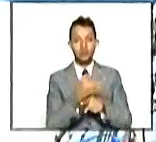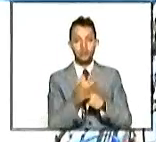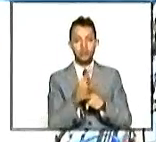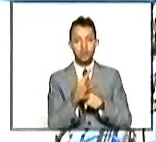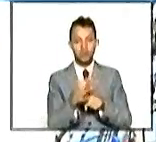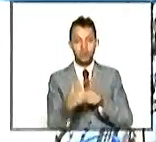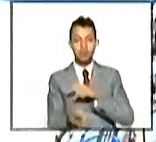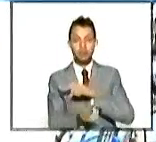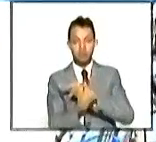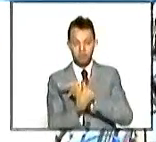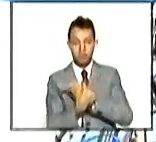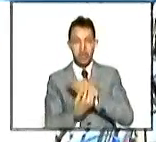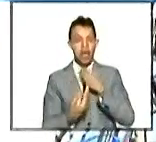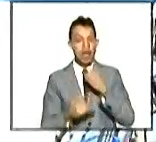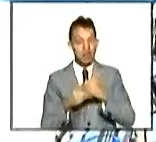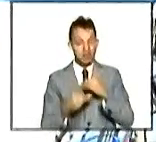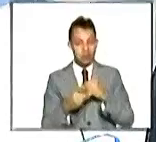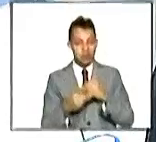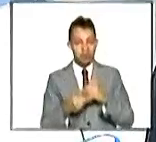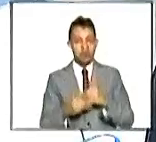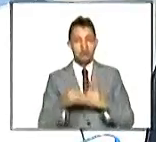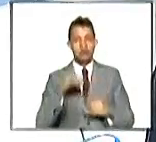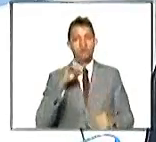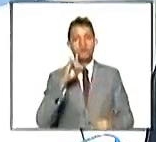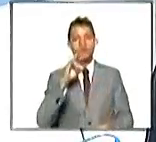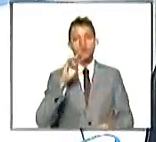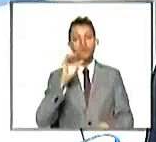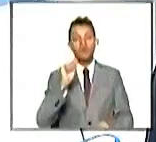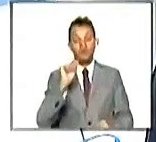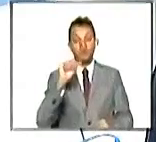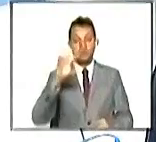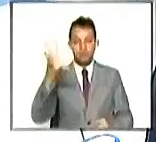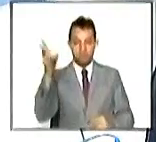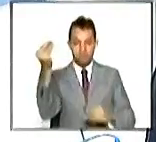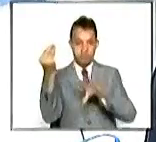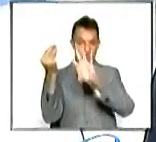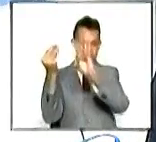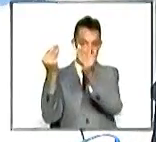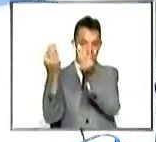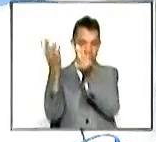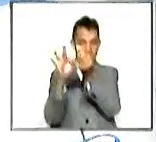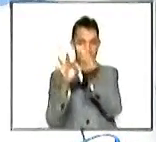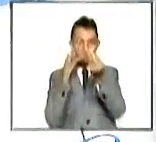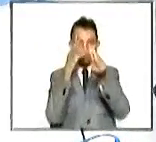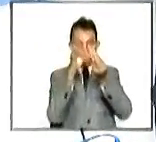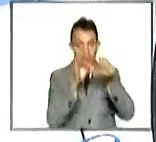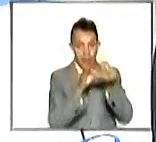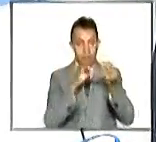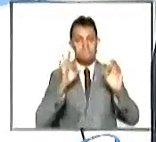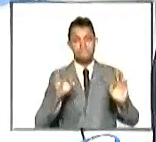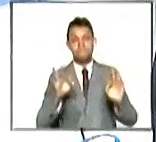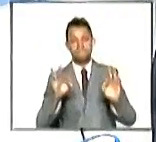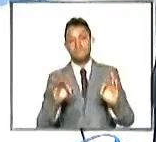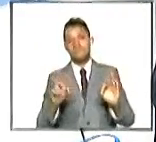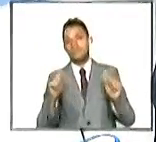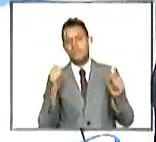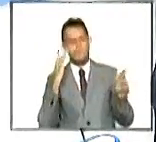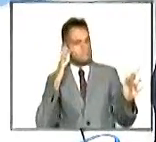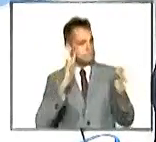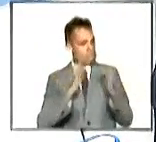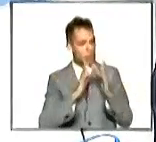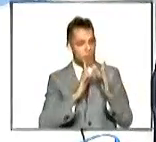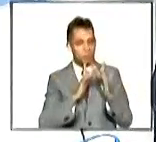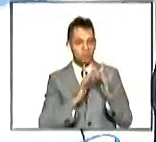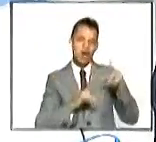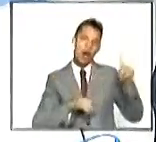ya escuchó el tema. La uva Isabela es un alimento excelente. ¿Sabe que inclusive a